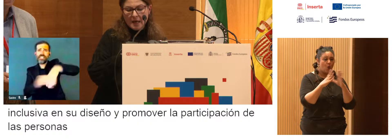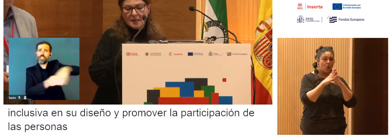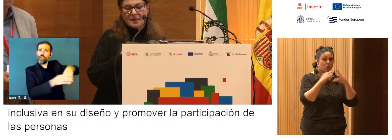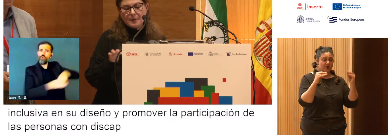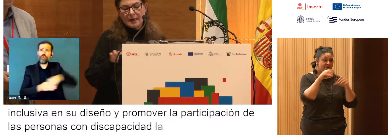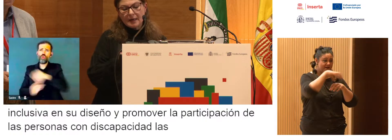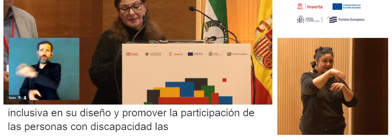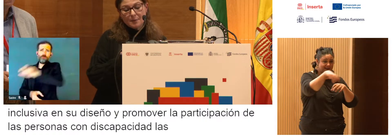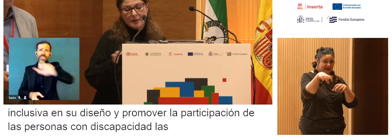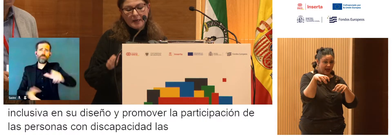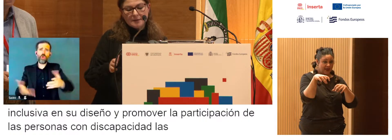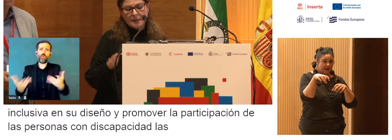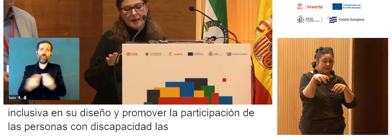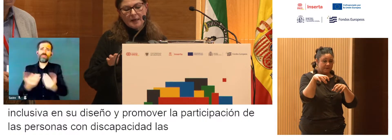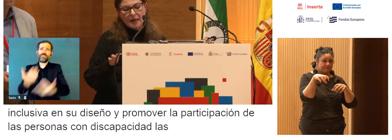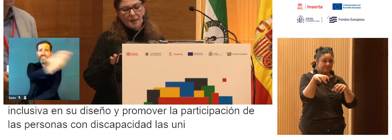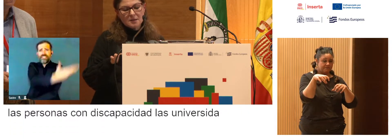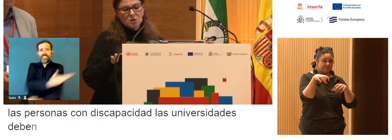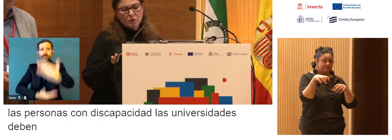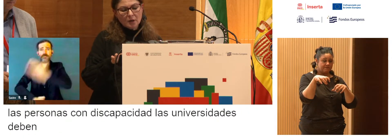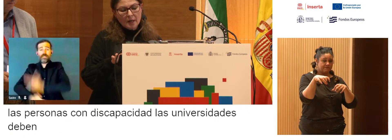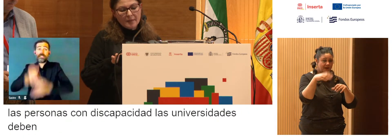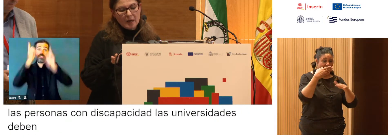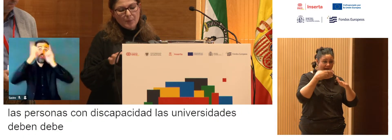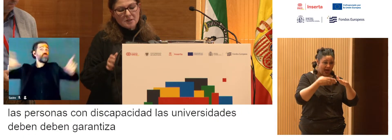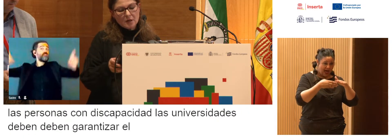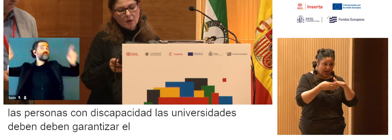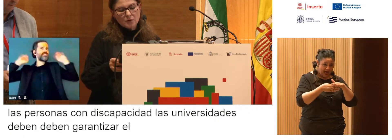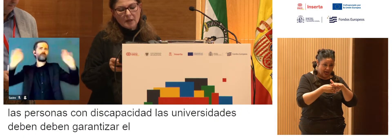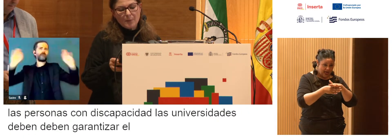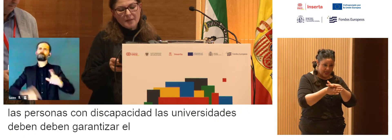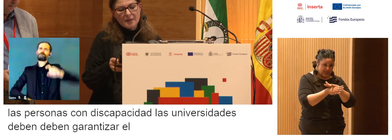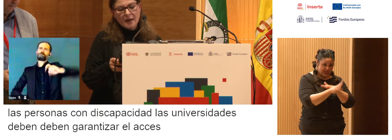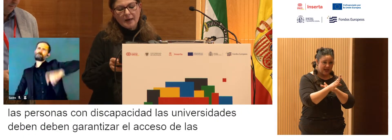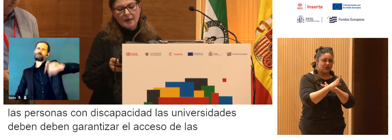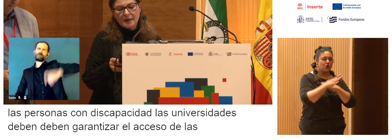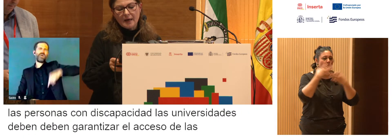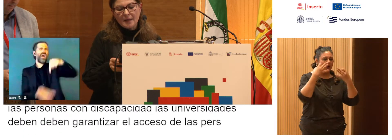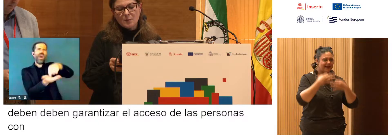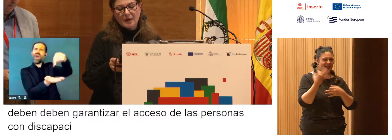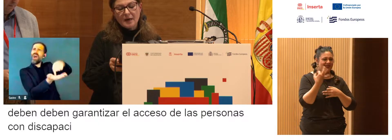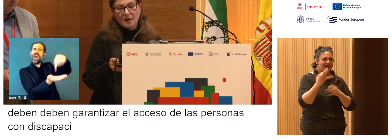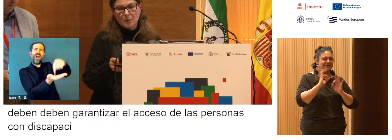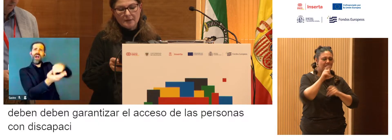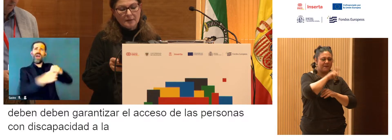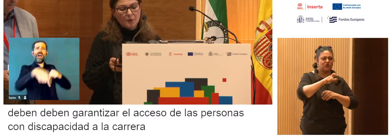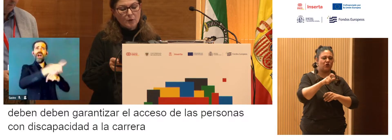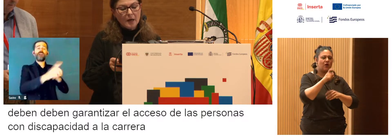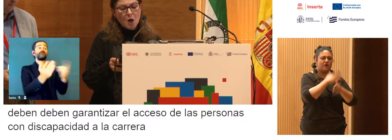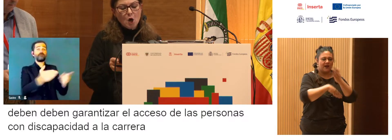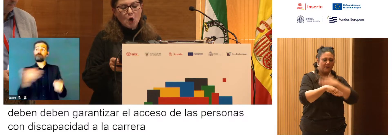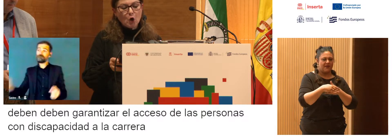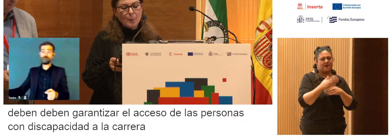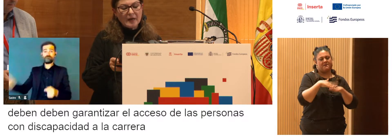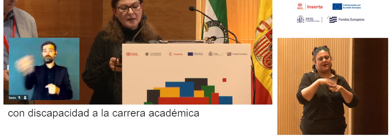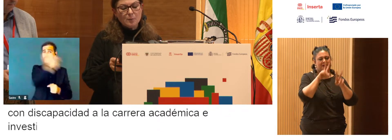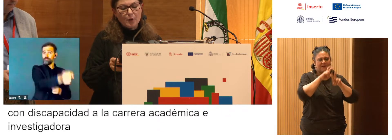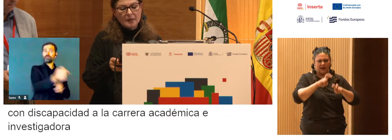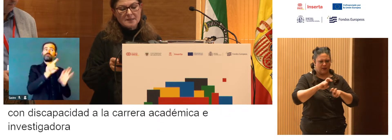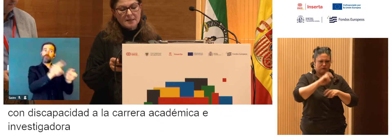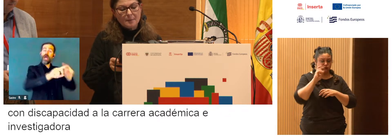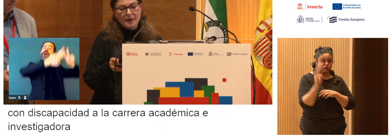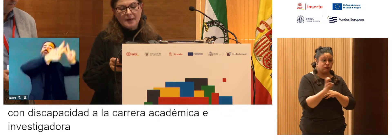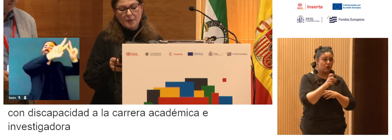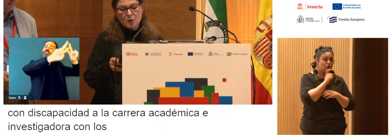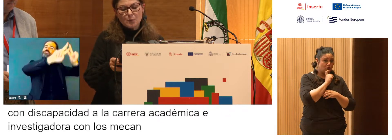universidades deben garantizar el acceso de las personas con discapacidad a la carrera académica e investigadora con los mecanismos